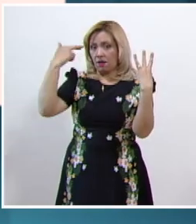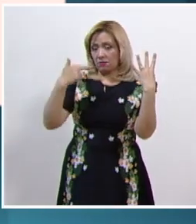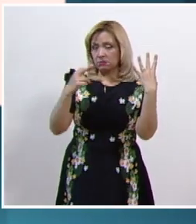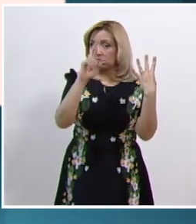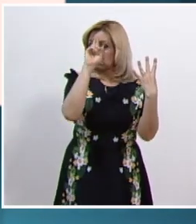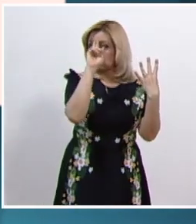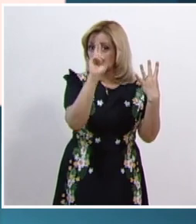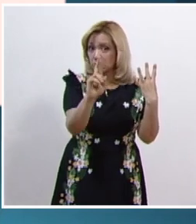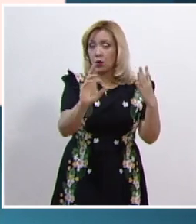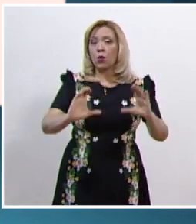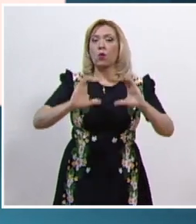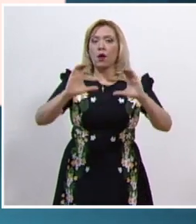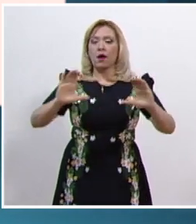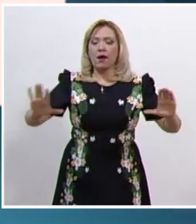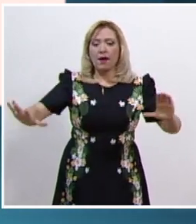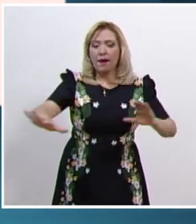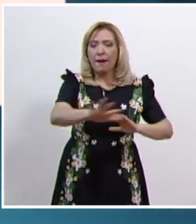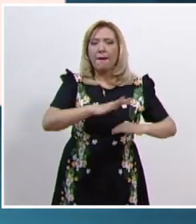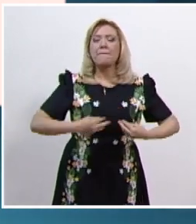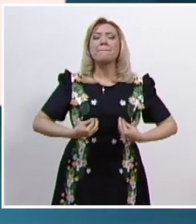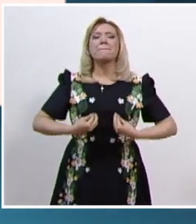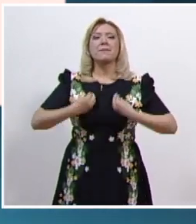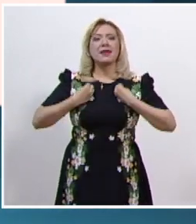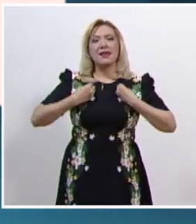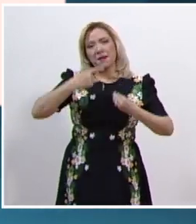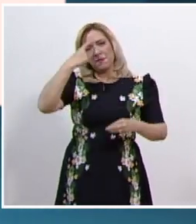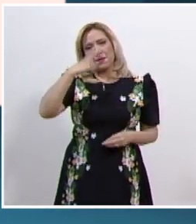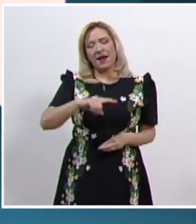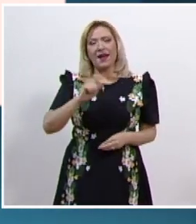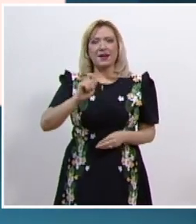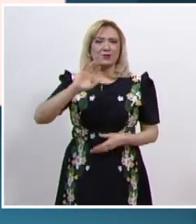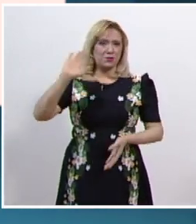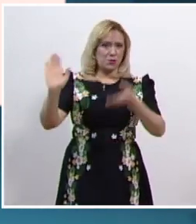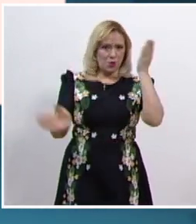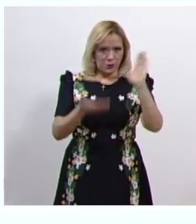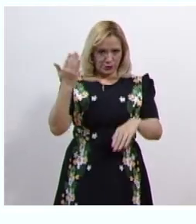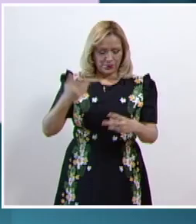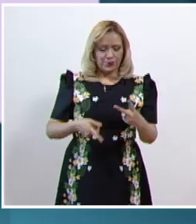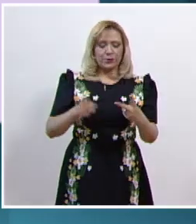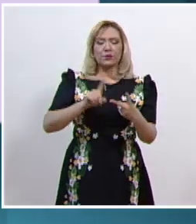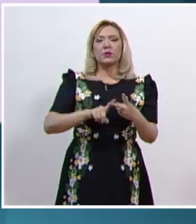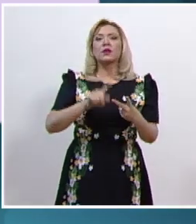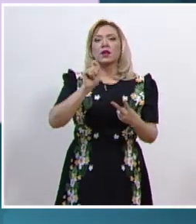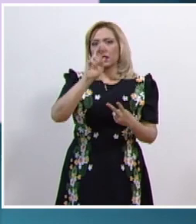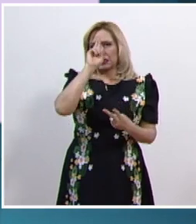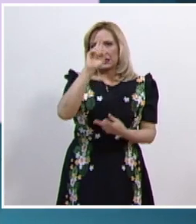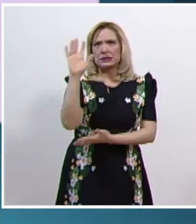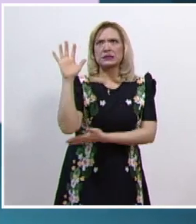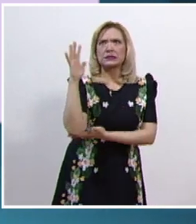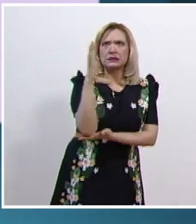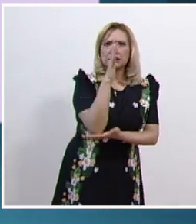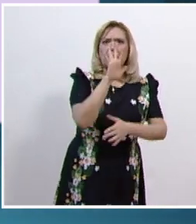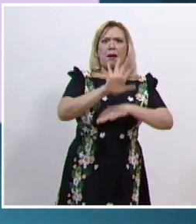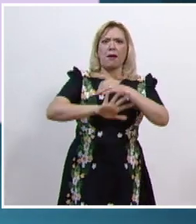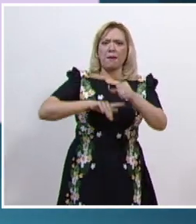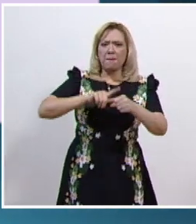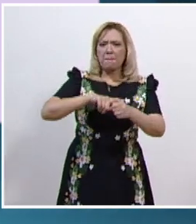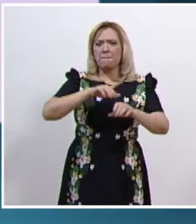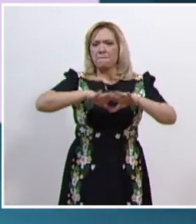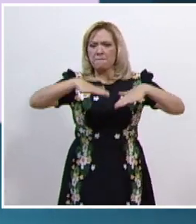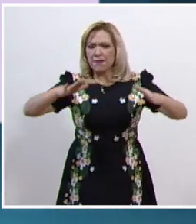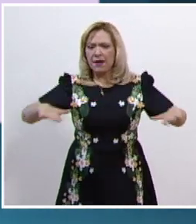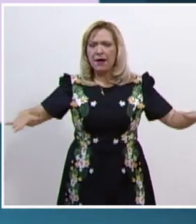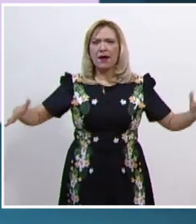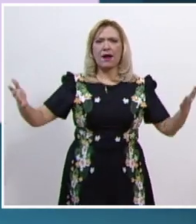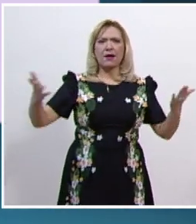y cuidado de la comunidad de la vida para incentivar el bienestar global; integridad ecológica, que se refiere a garantizar la armonía entre